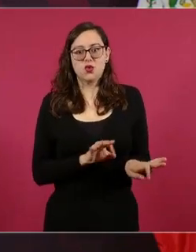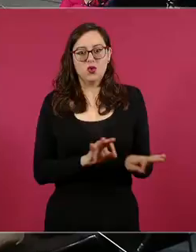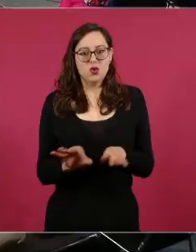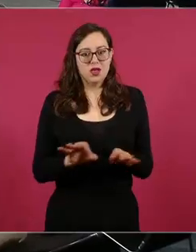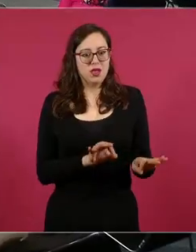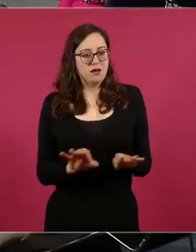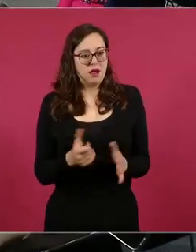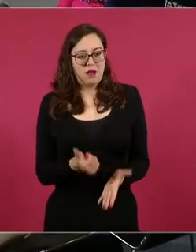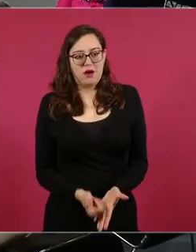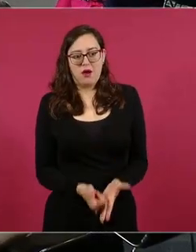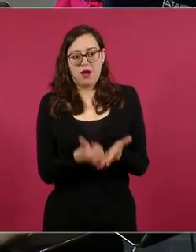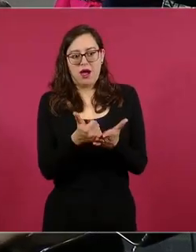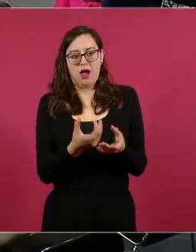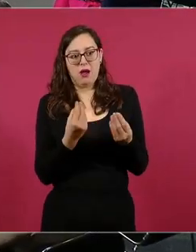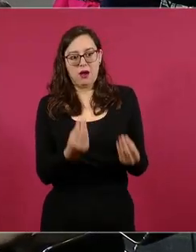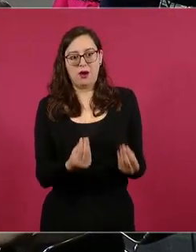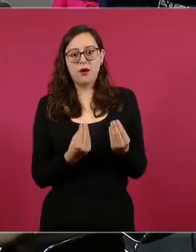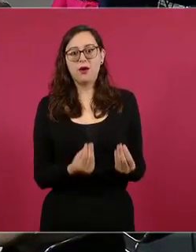Ese es el ejemplo.